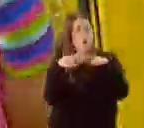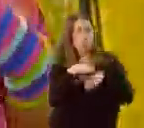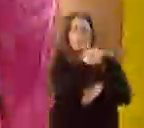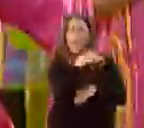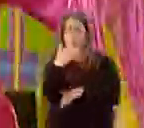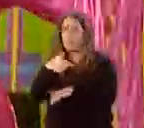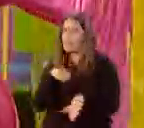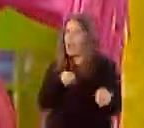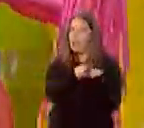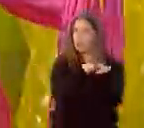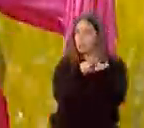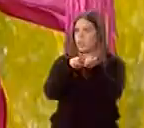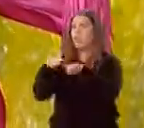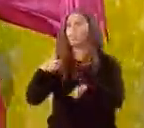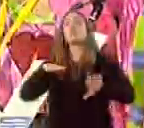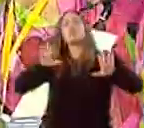me falta educación